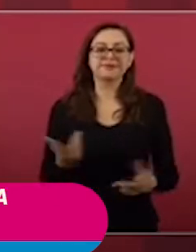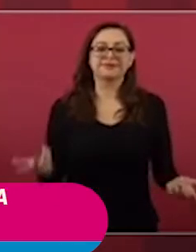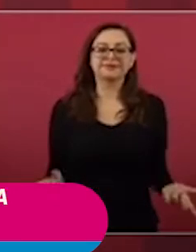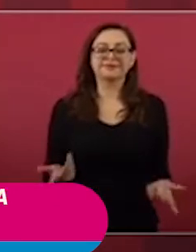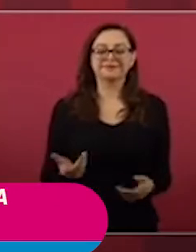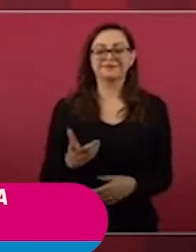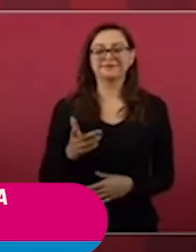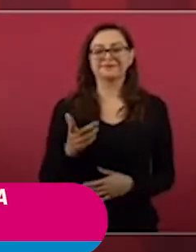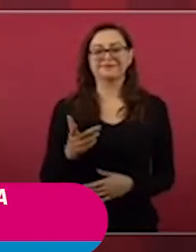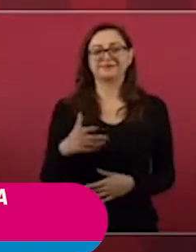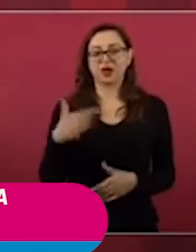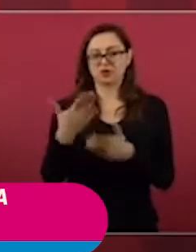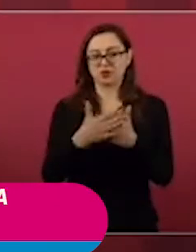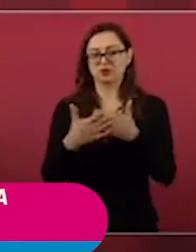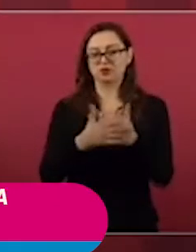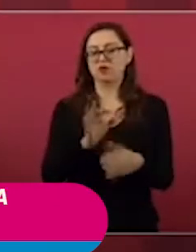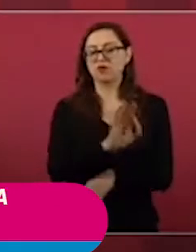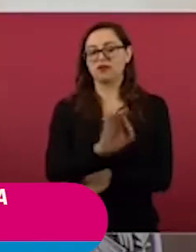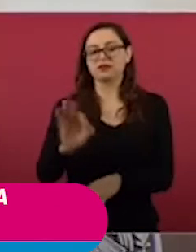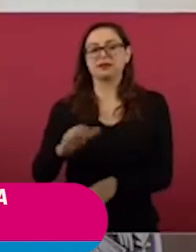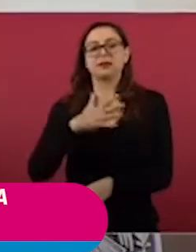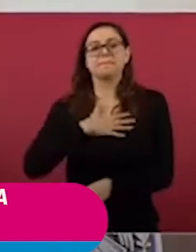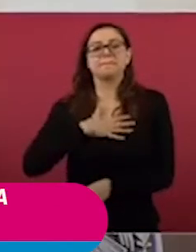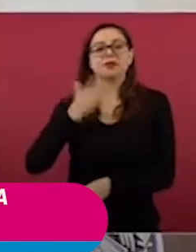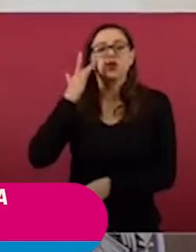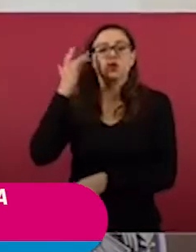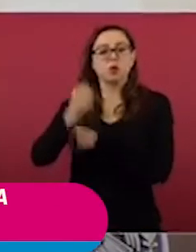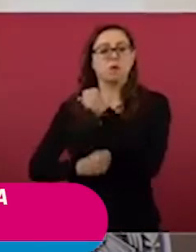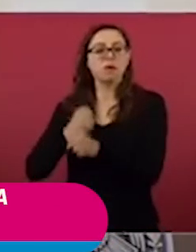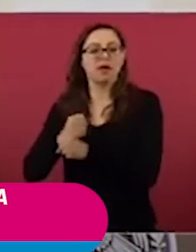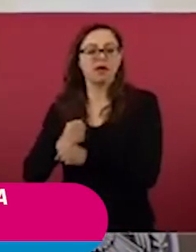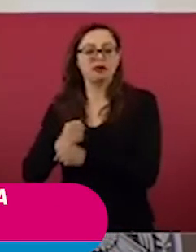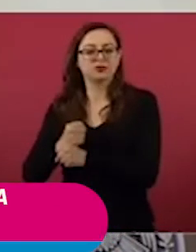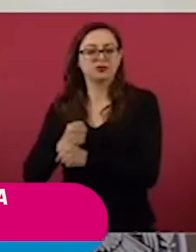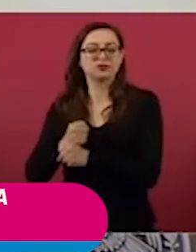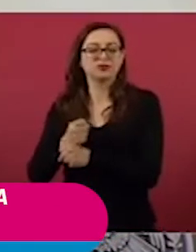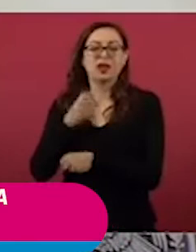y no